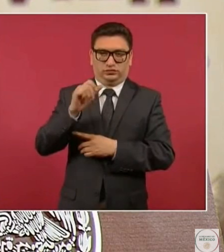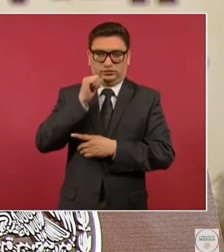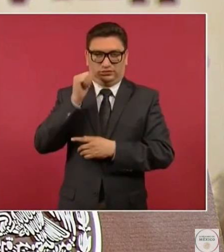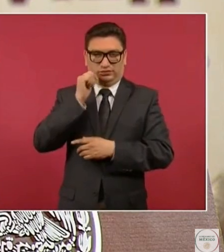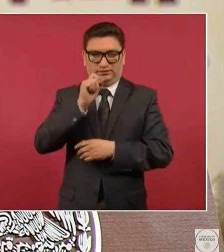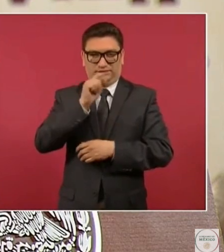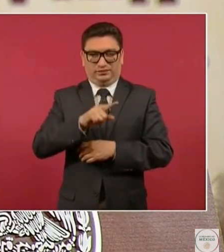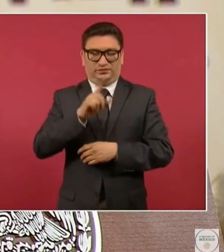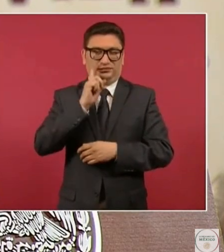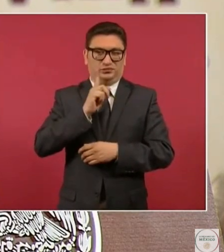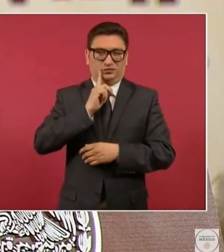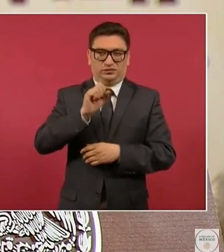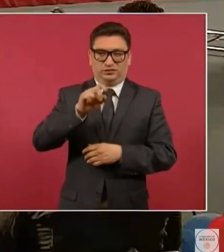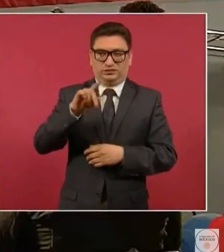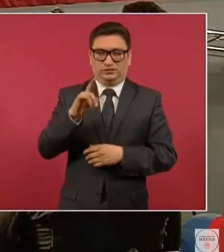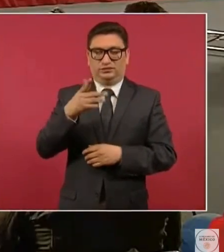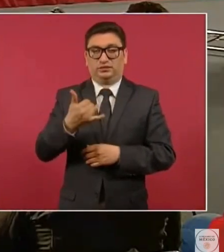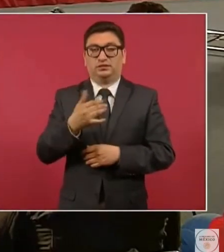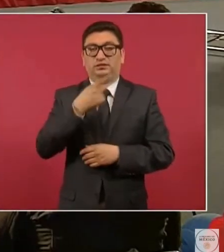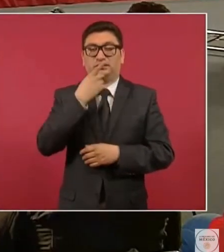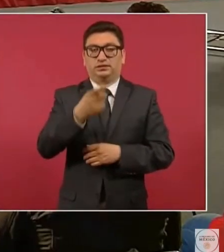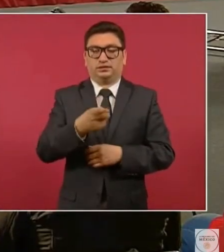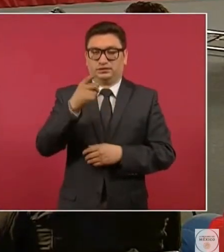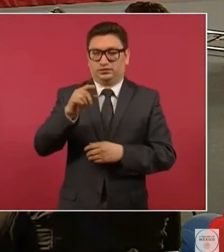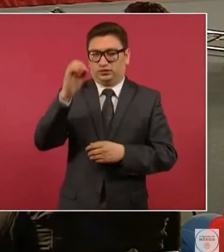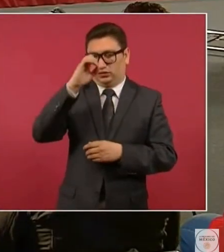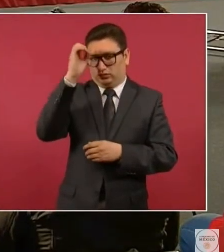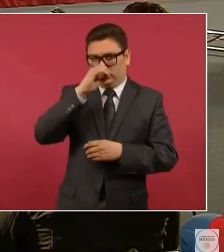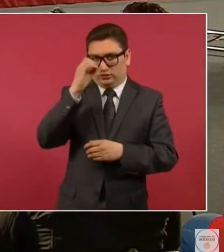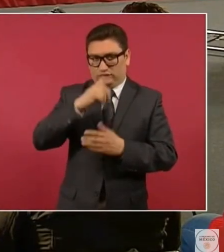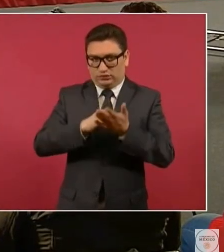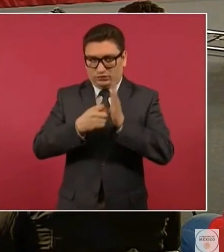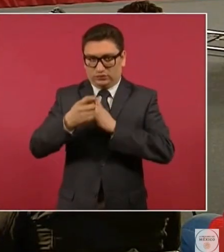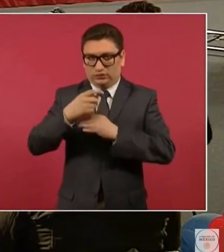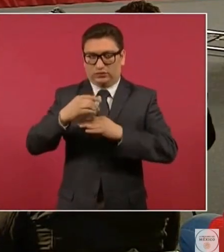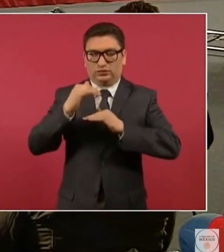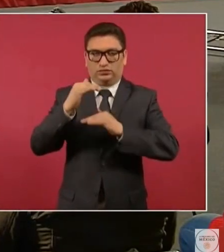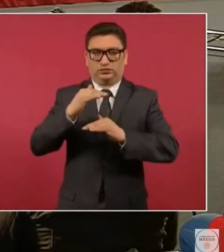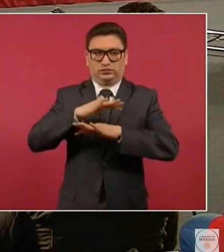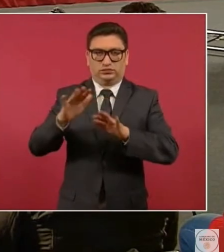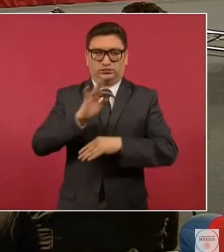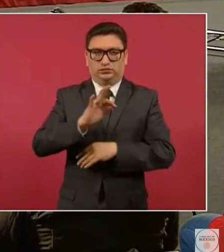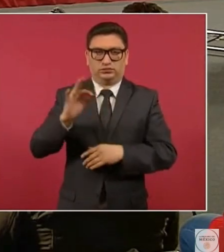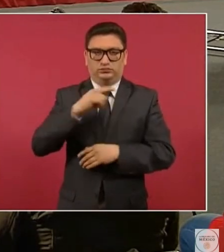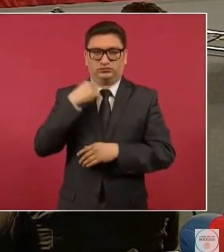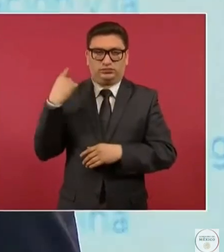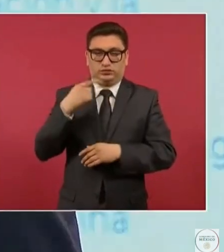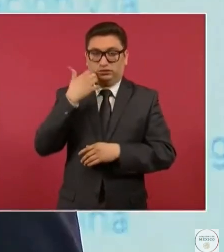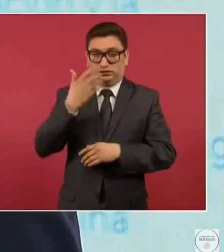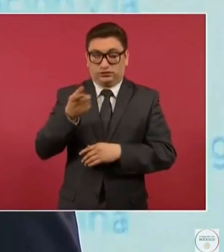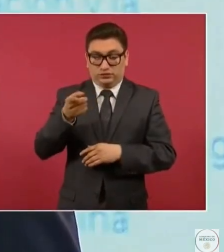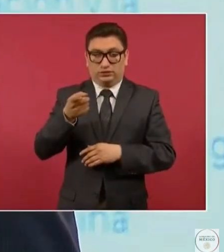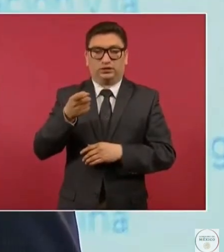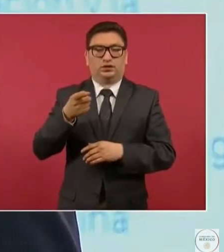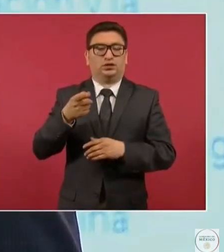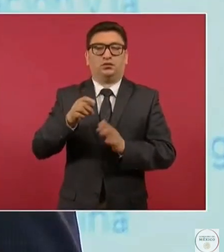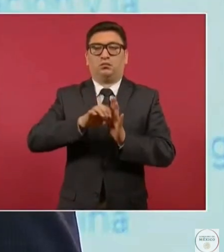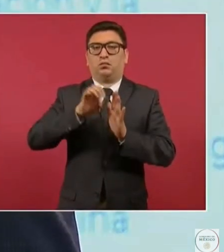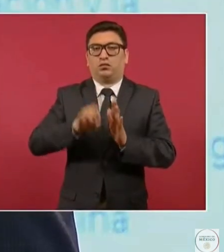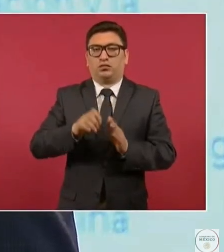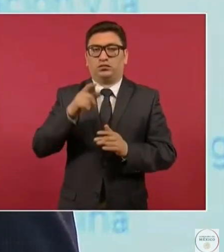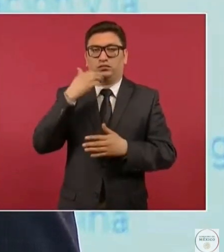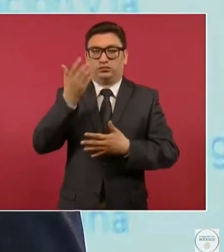Sandy, la opinión técnica académica ya venció. Si quisieran en su momento tener